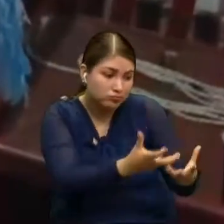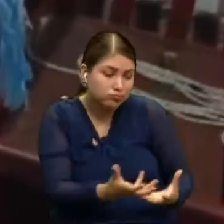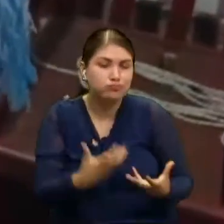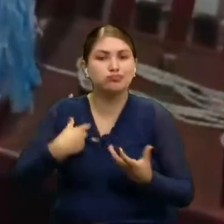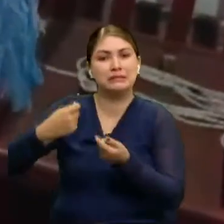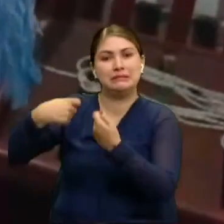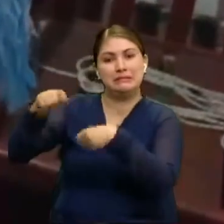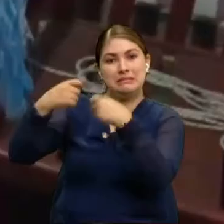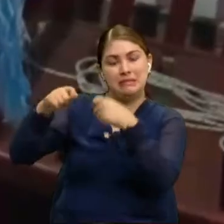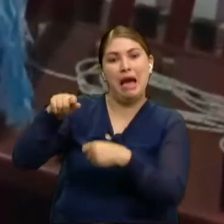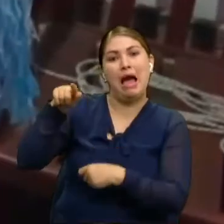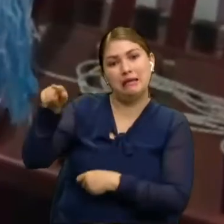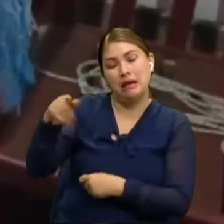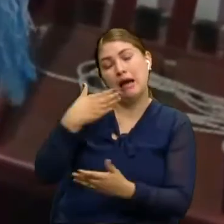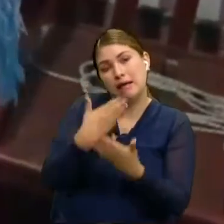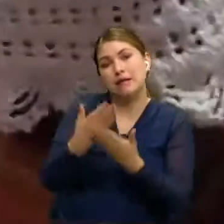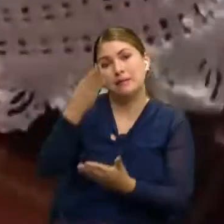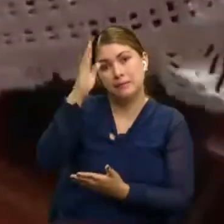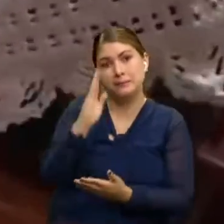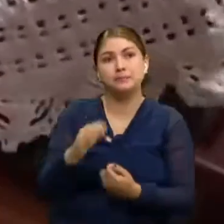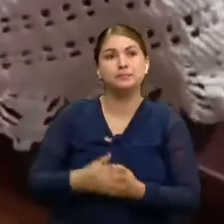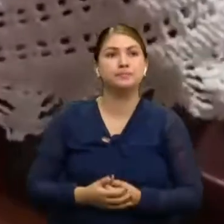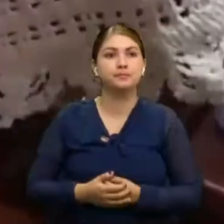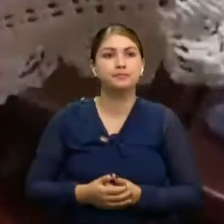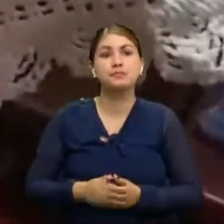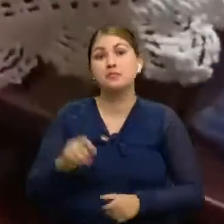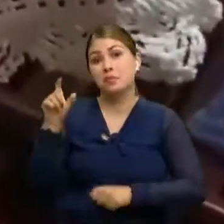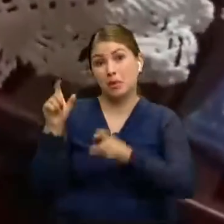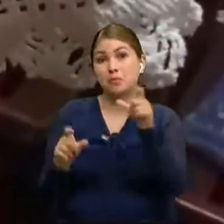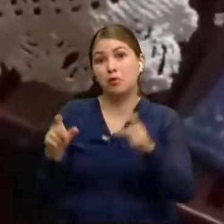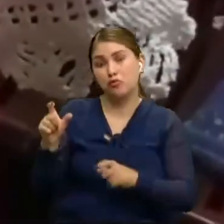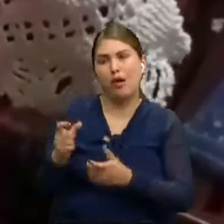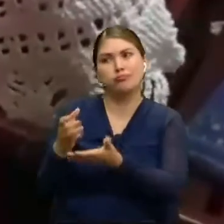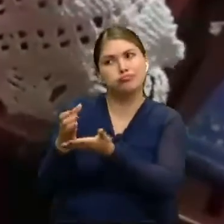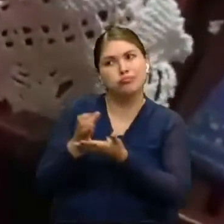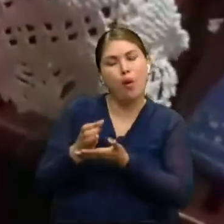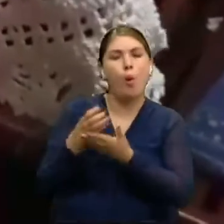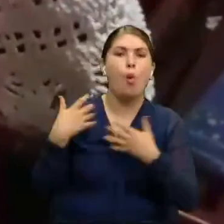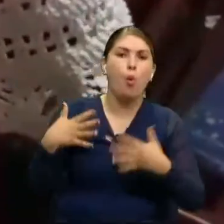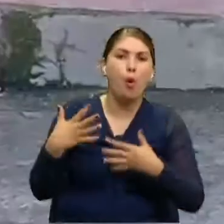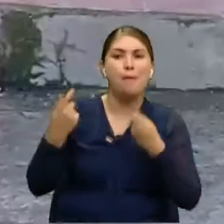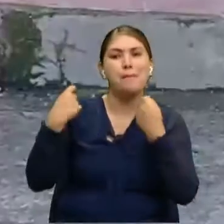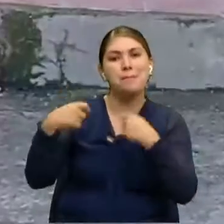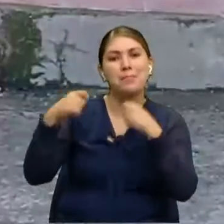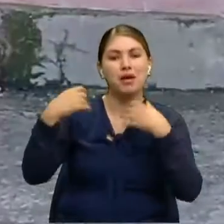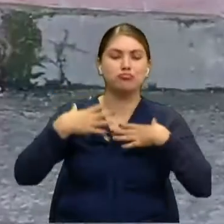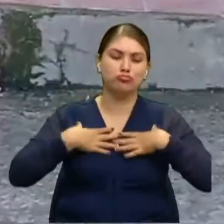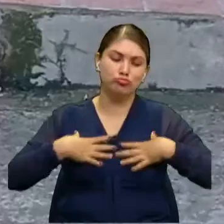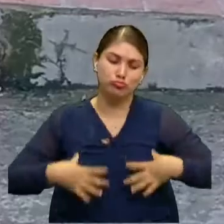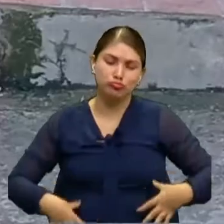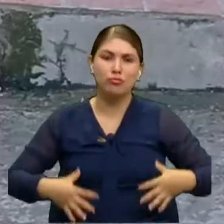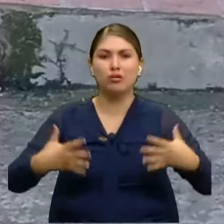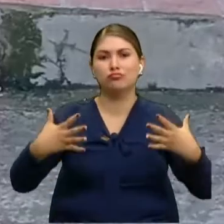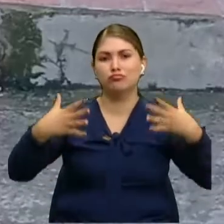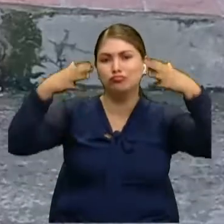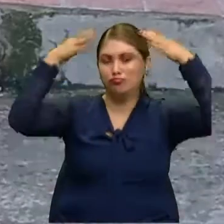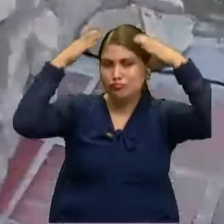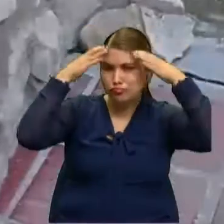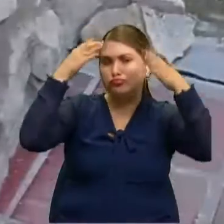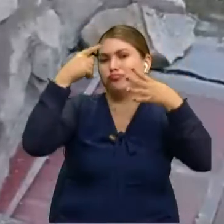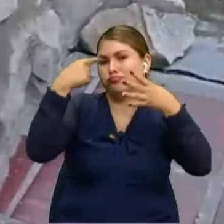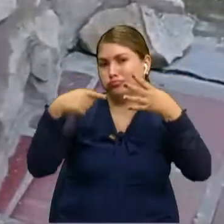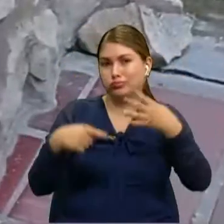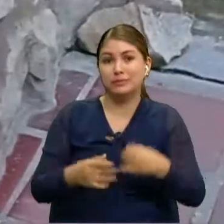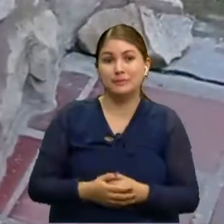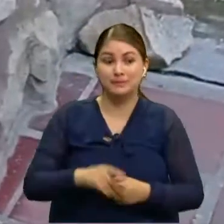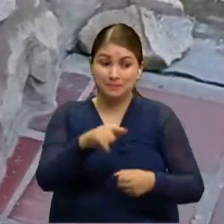teje. Y allá, gracias a Dios, esas personas allá nos han colaborado con la venta de las blusitas, carpeticas, gorritas.